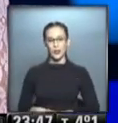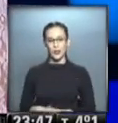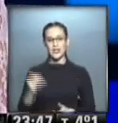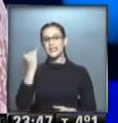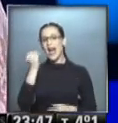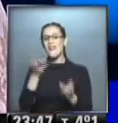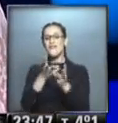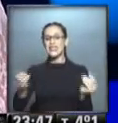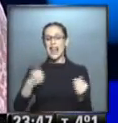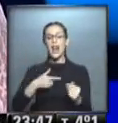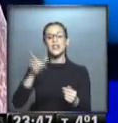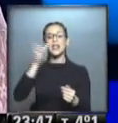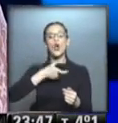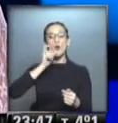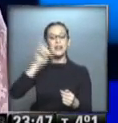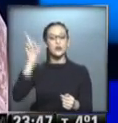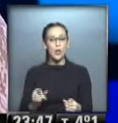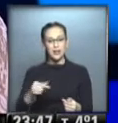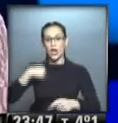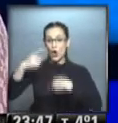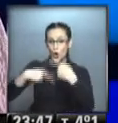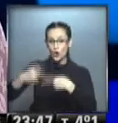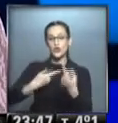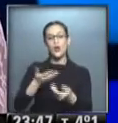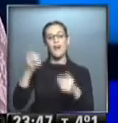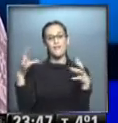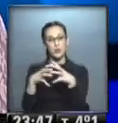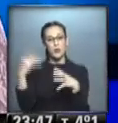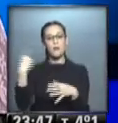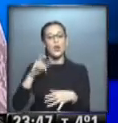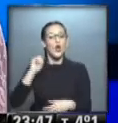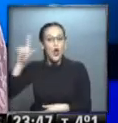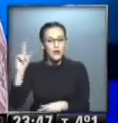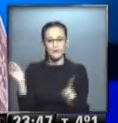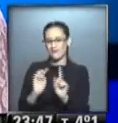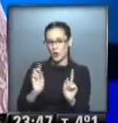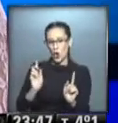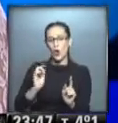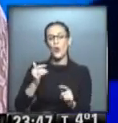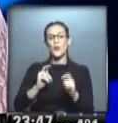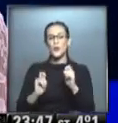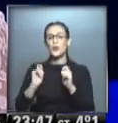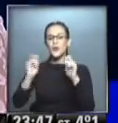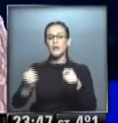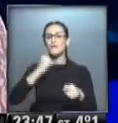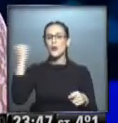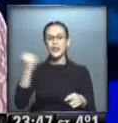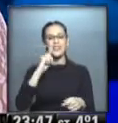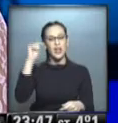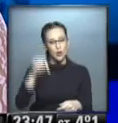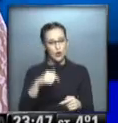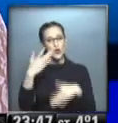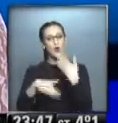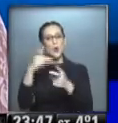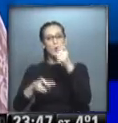final de la Copa Sudamericana. Seguimos hablando de fútbol, pero en este caso no hubo goles. ¿sí? Una visita importante en la jornada de hoy, los jugadores de la